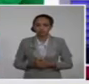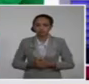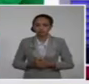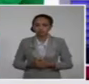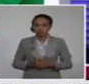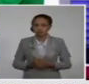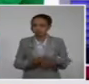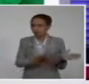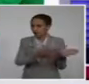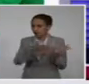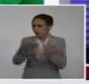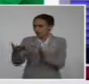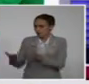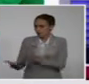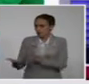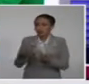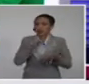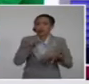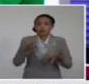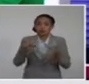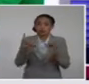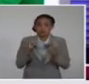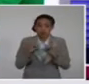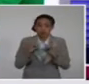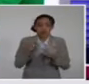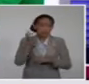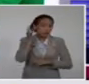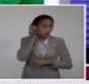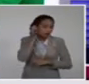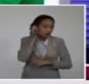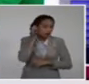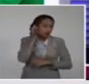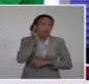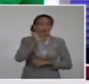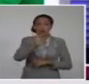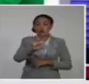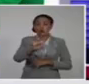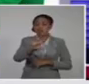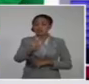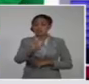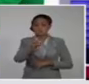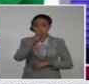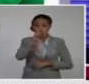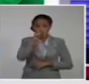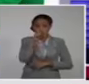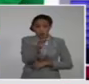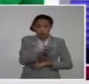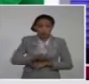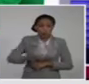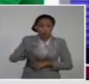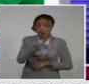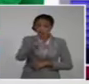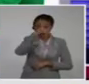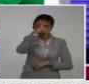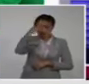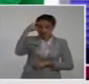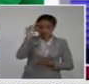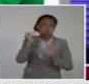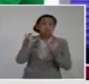Fallece una paciente de 85 años de edad del municipio de Santi Espíritu, en esta